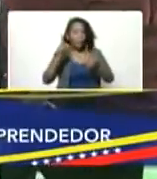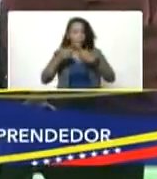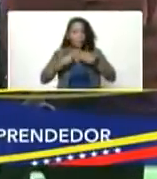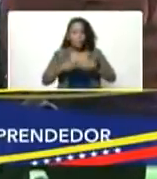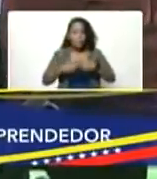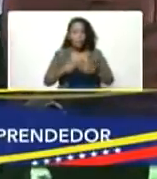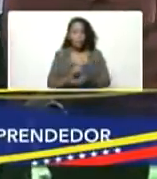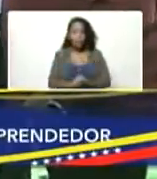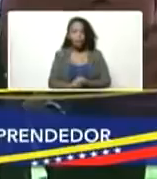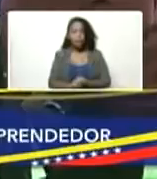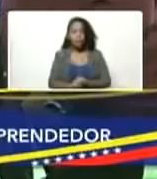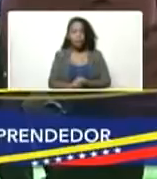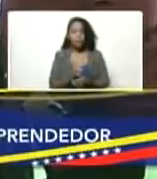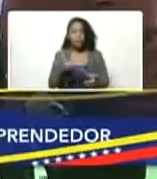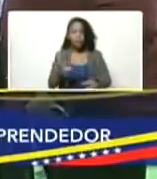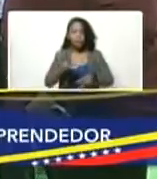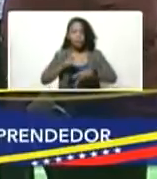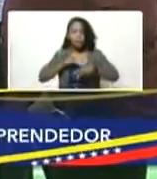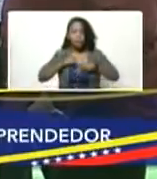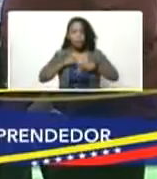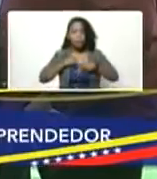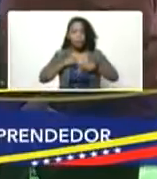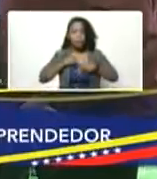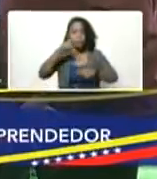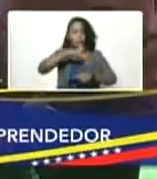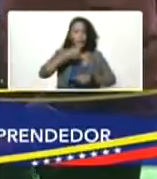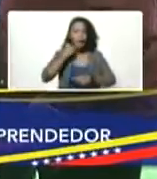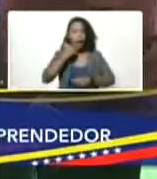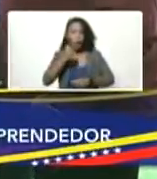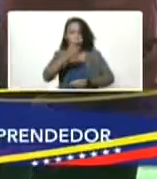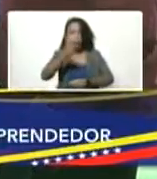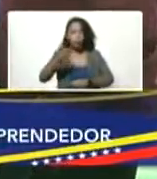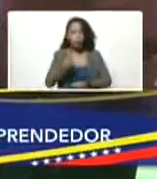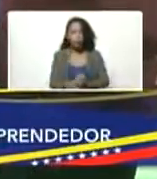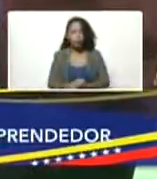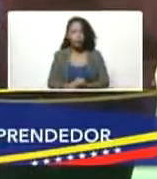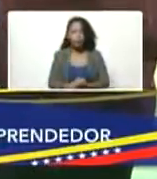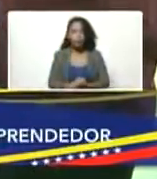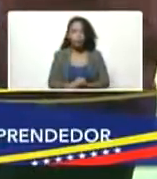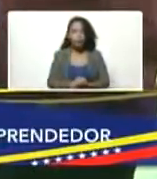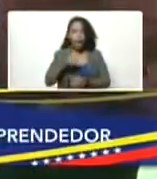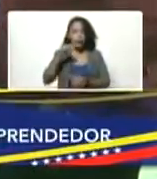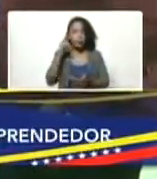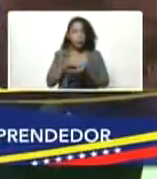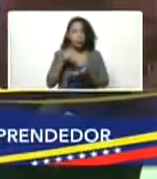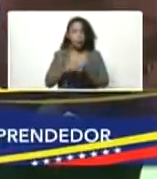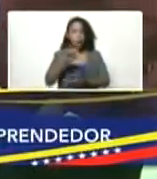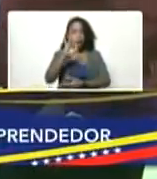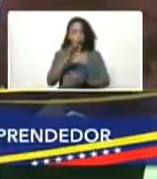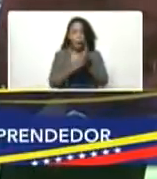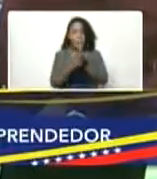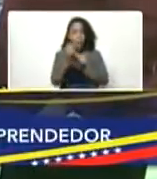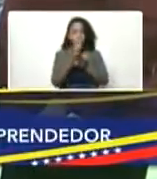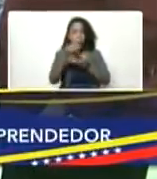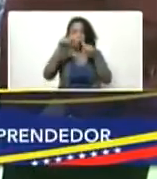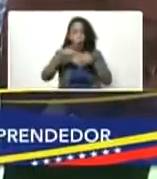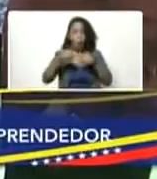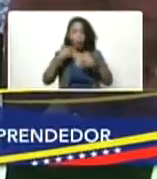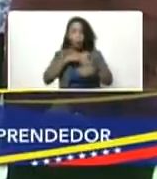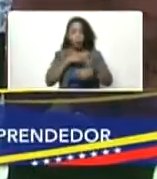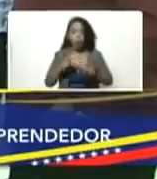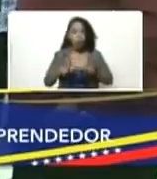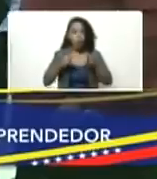talleres adecuados a las necesidades y exigencias de cada uno de ellos. Acá tenemos presente 3 compañeros emprendedores que el día de hoy le estamos entregando